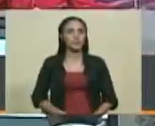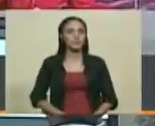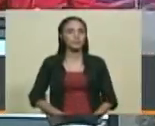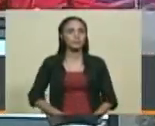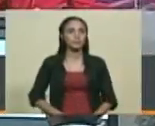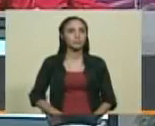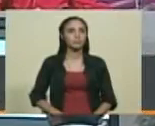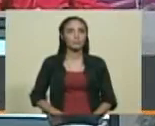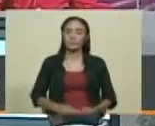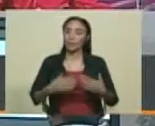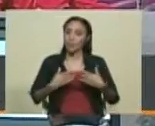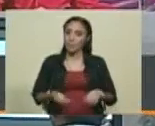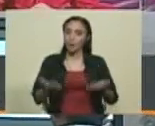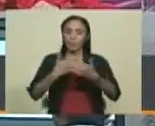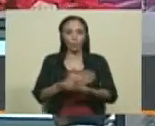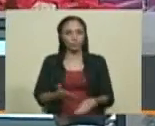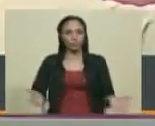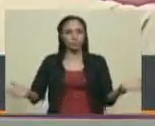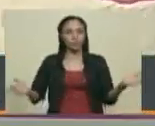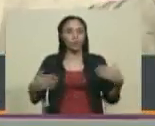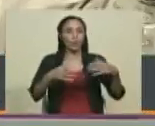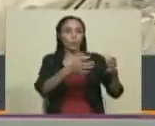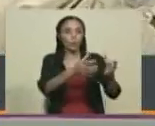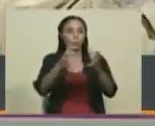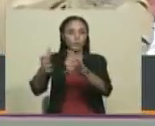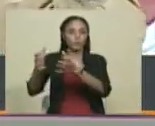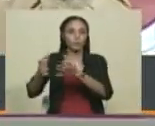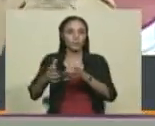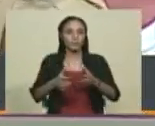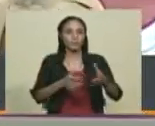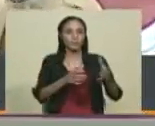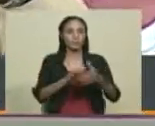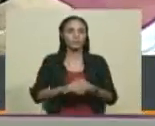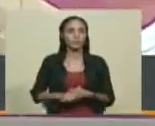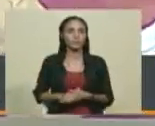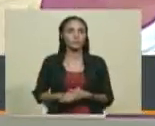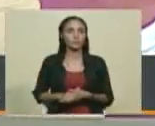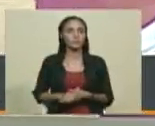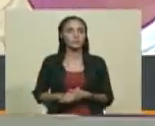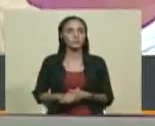Abre las manos y los brazos a todos los sectores productivos, a todos.